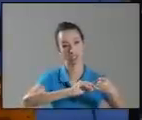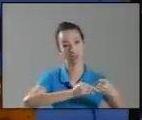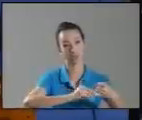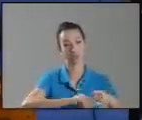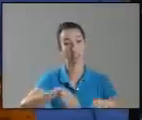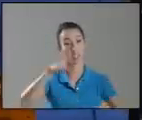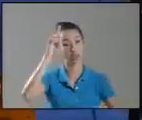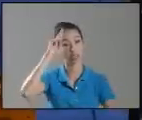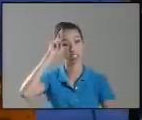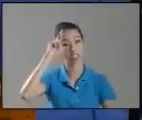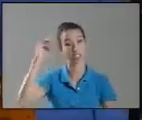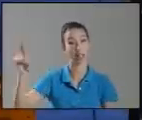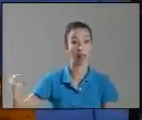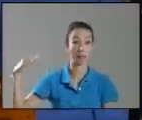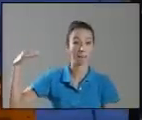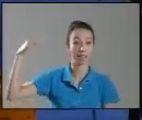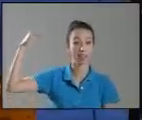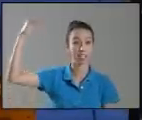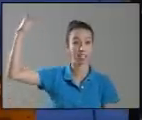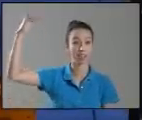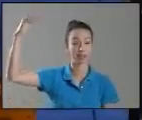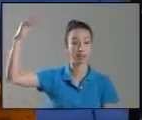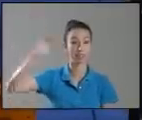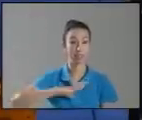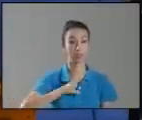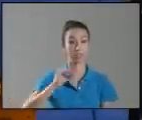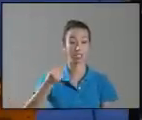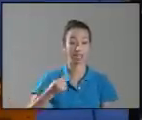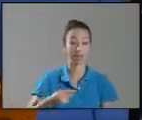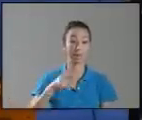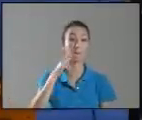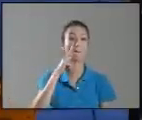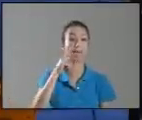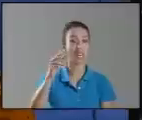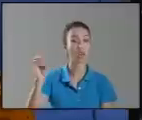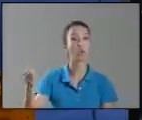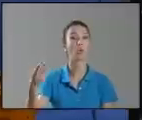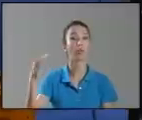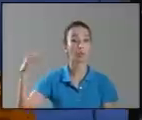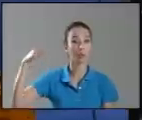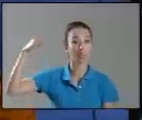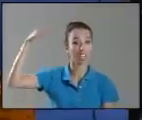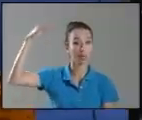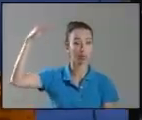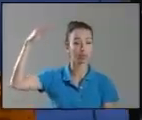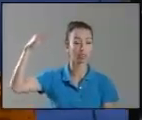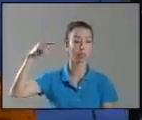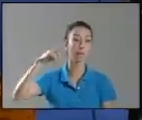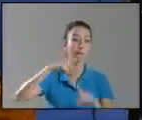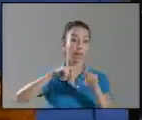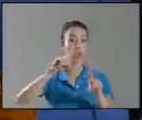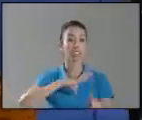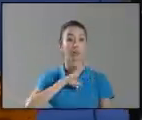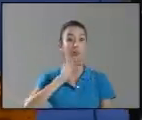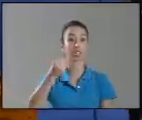Mire cómo dice este Éxodo 18:21. Esta es la Biblia Moderna Pratt. Recuerde, la medida.